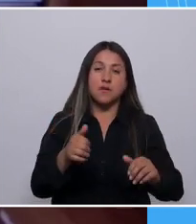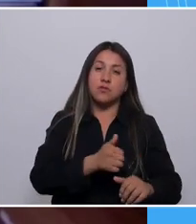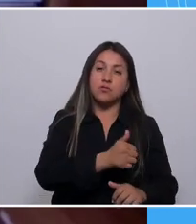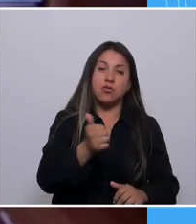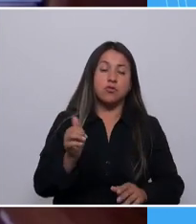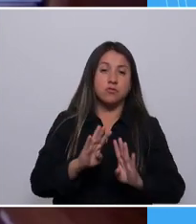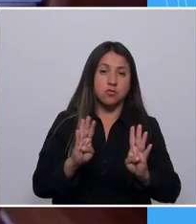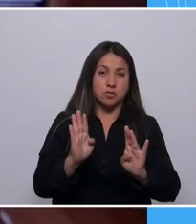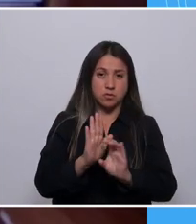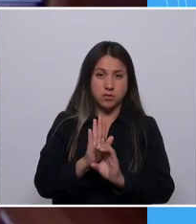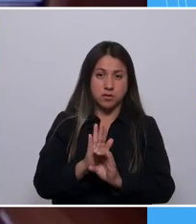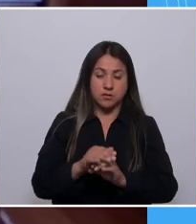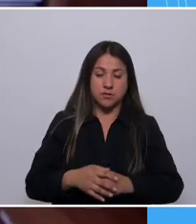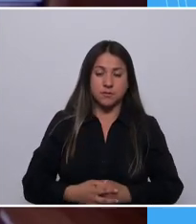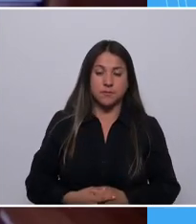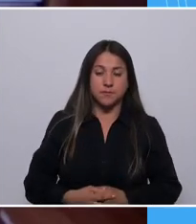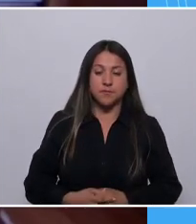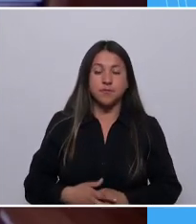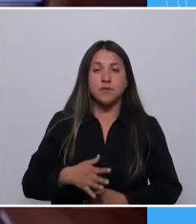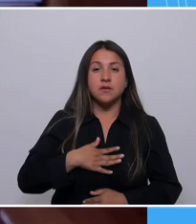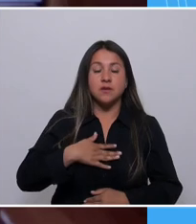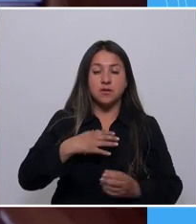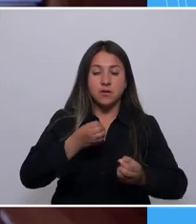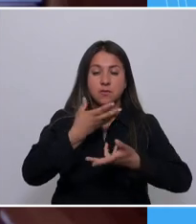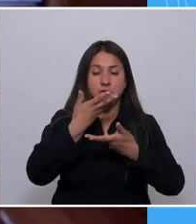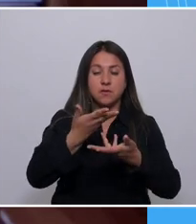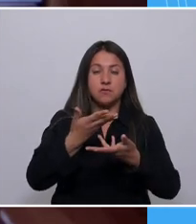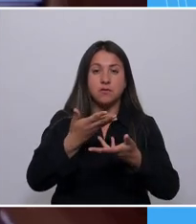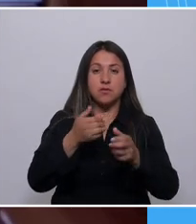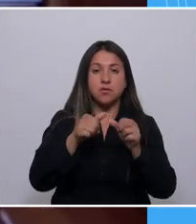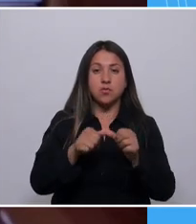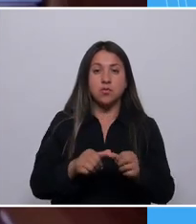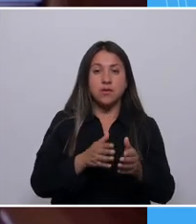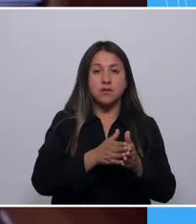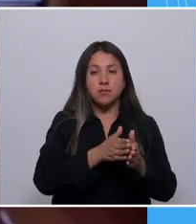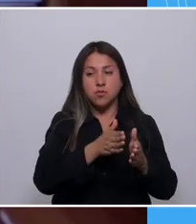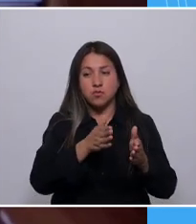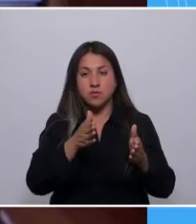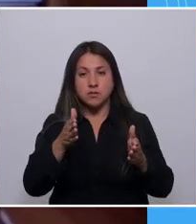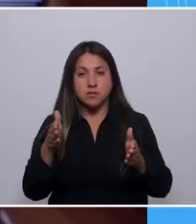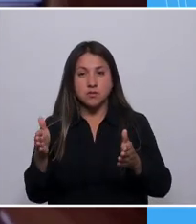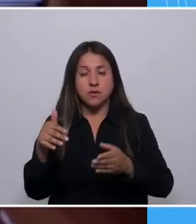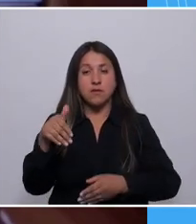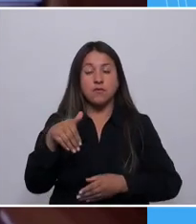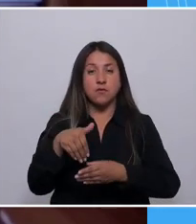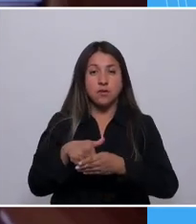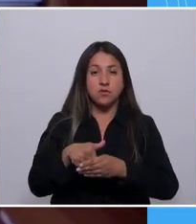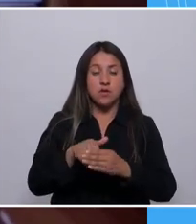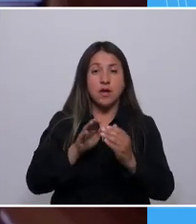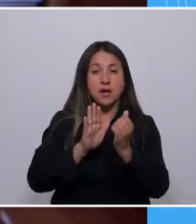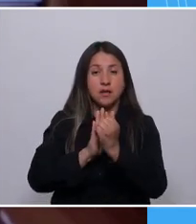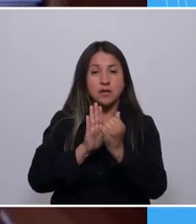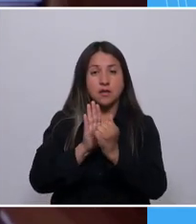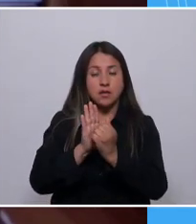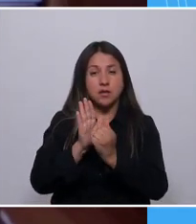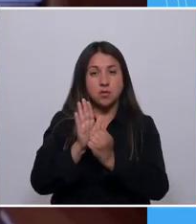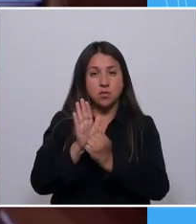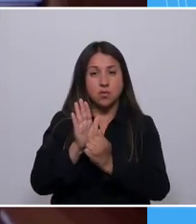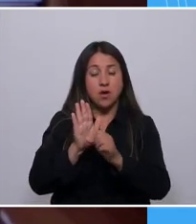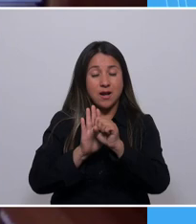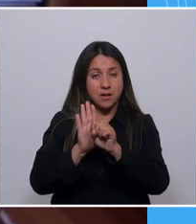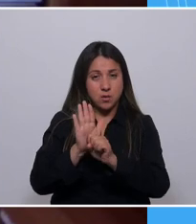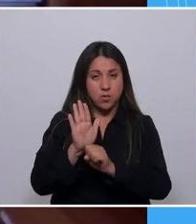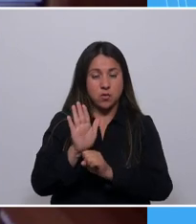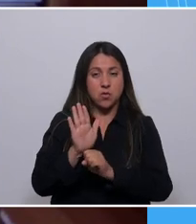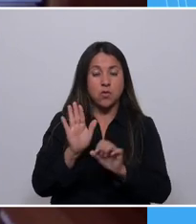constituyentes. Quisiera expresarle que durante el proceso de votación del articulado y las indicaciones